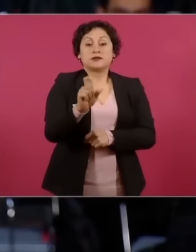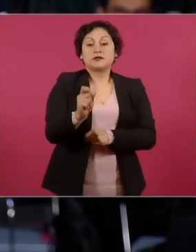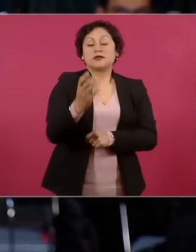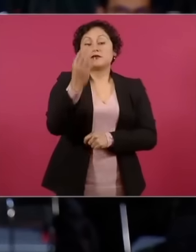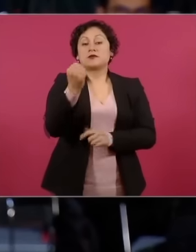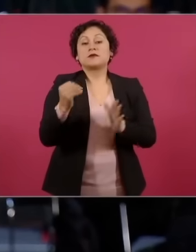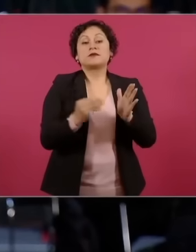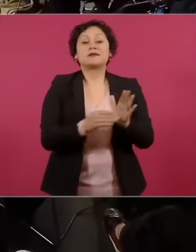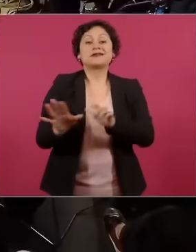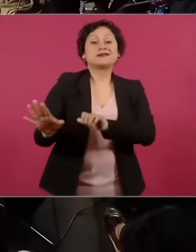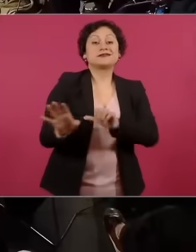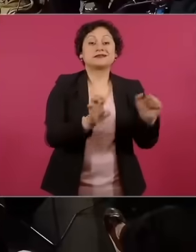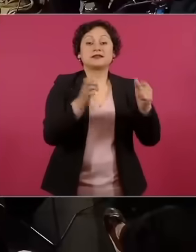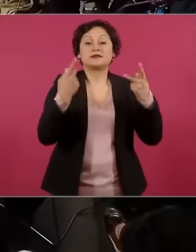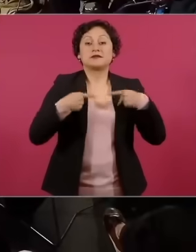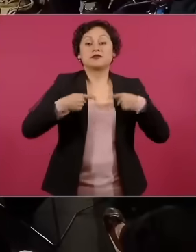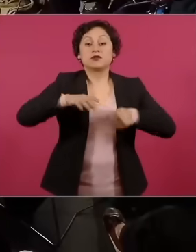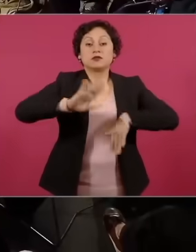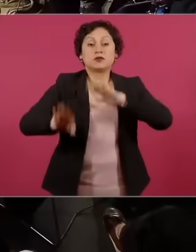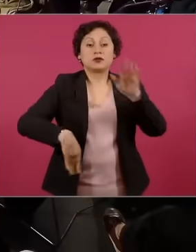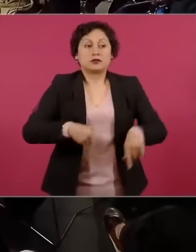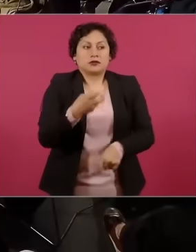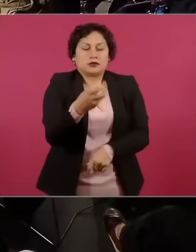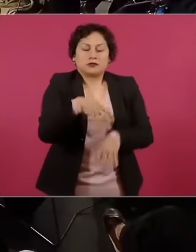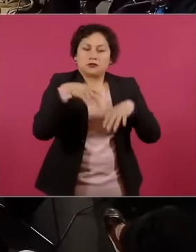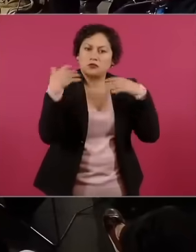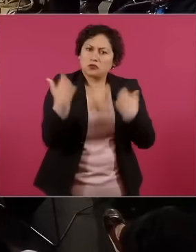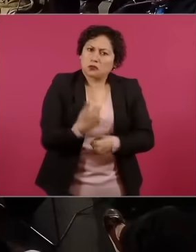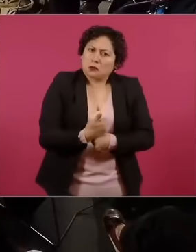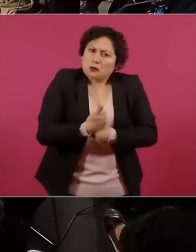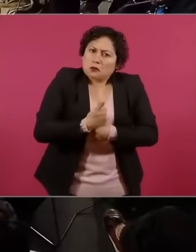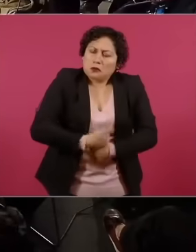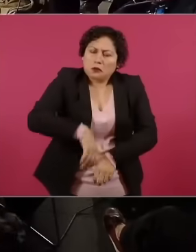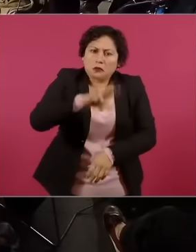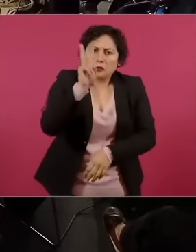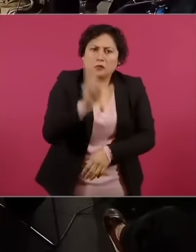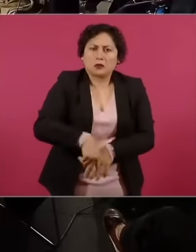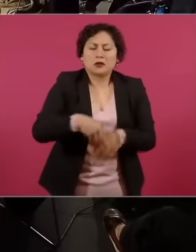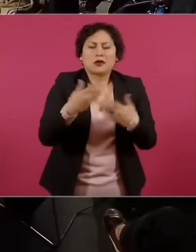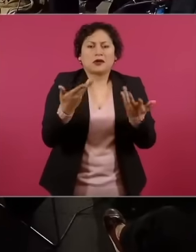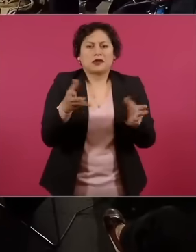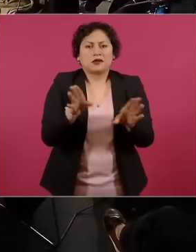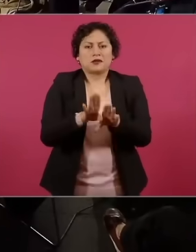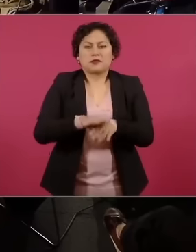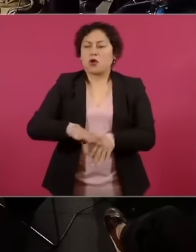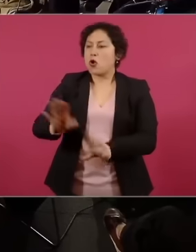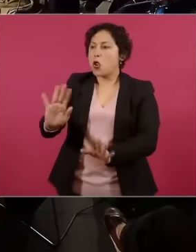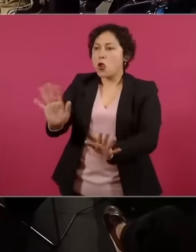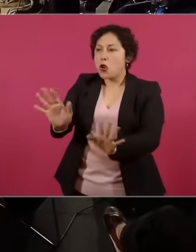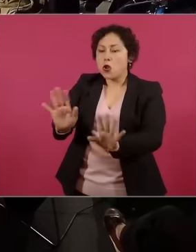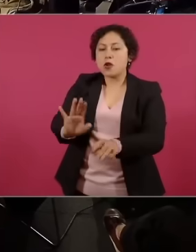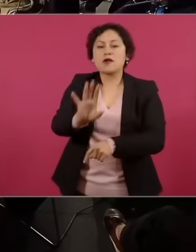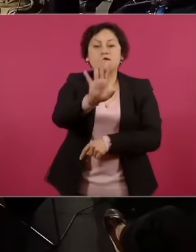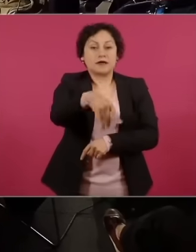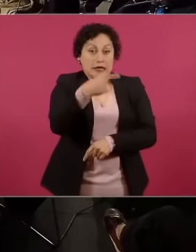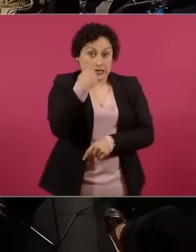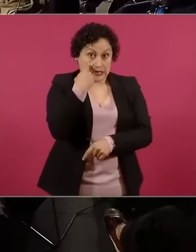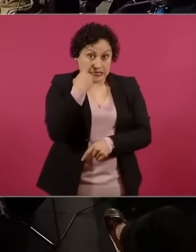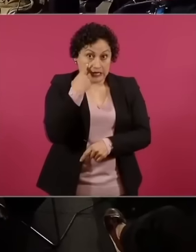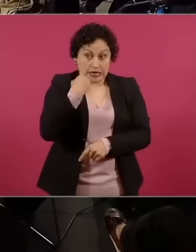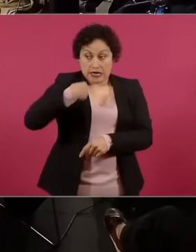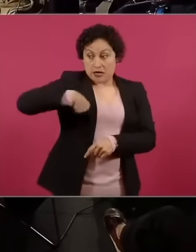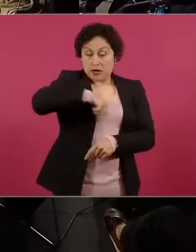29.675 muertos. Sí. No, aquí está. Es una verdadera tragedia eso, señor presidente. Pero aquí está. No. Una verdadera tragedia. ¿Usted sabe que eso le preocupa